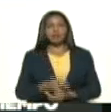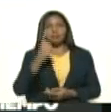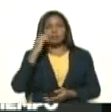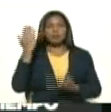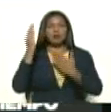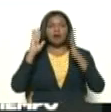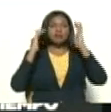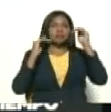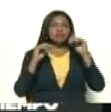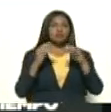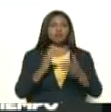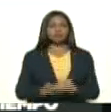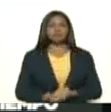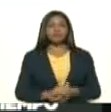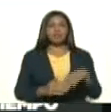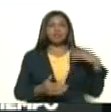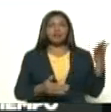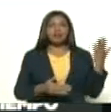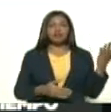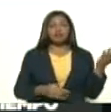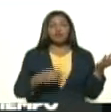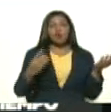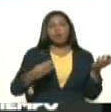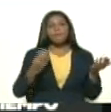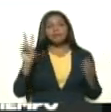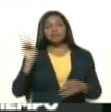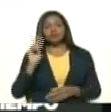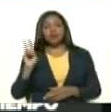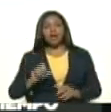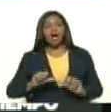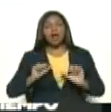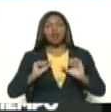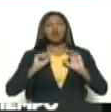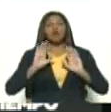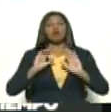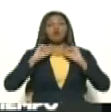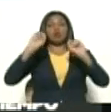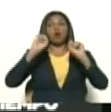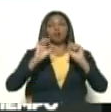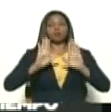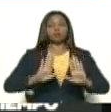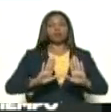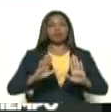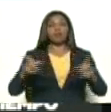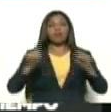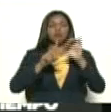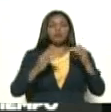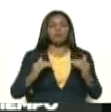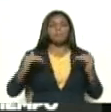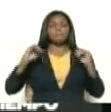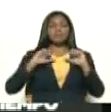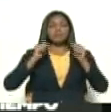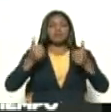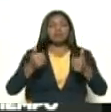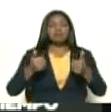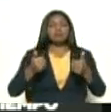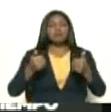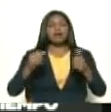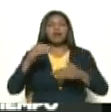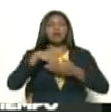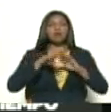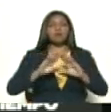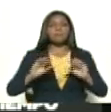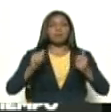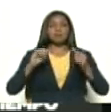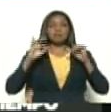atención del lado derecho cómo Venezuela ha logrado contener la pandemia. Si se levanta la cuarentena, se activa la cadena de